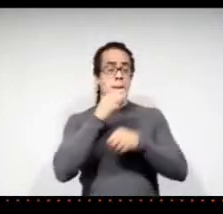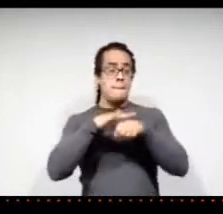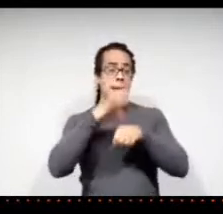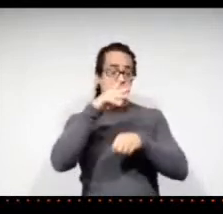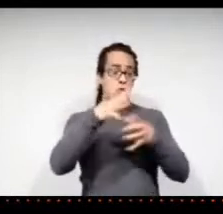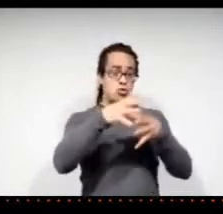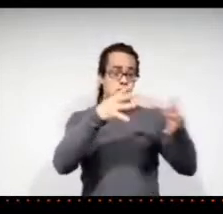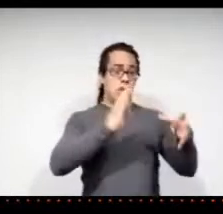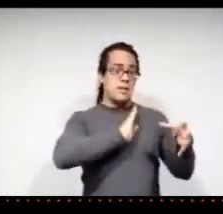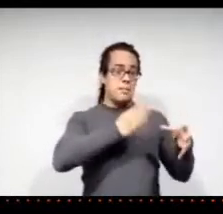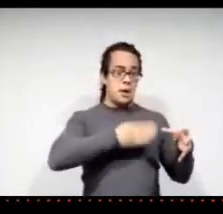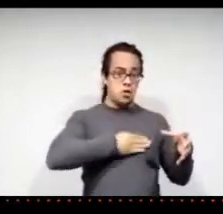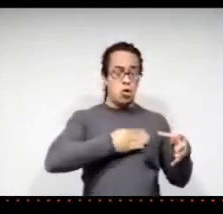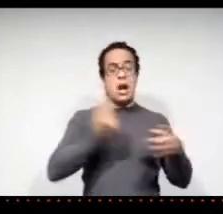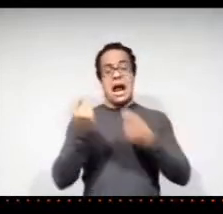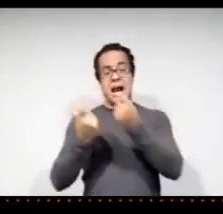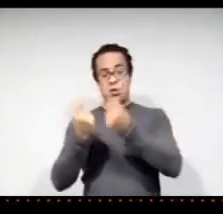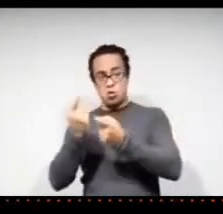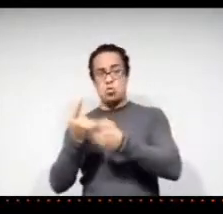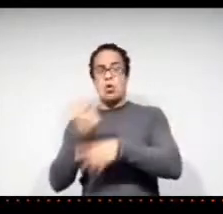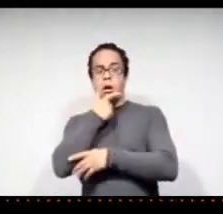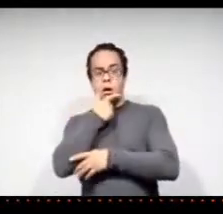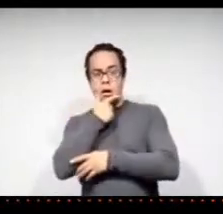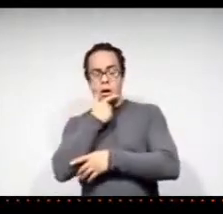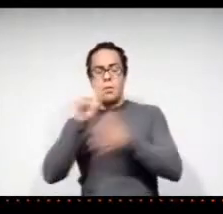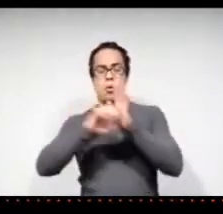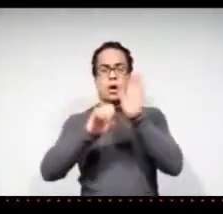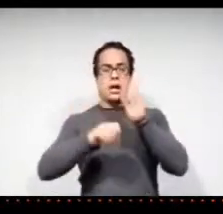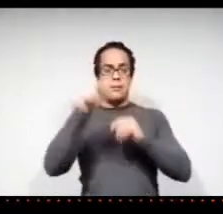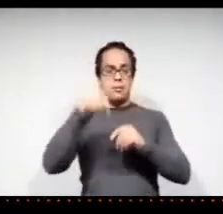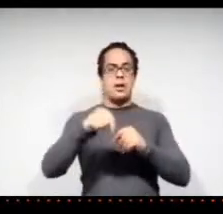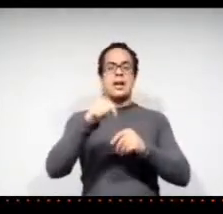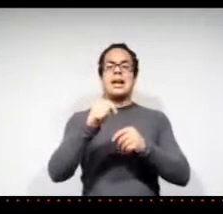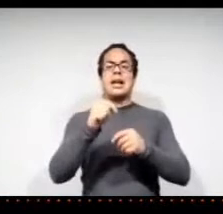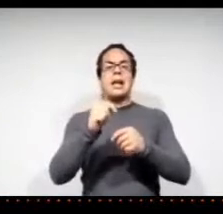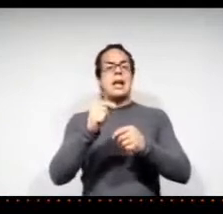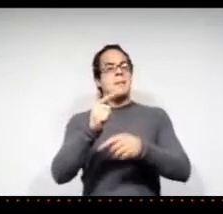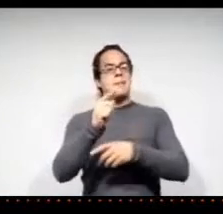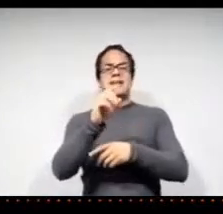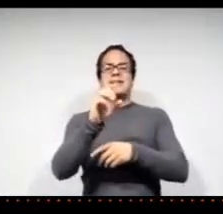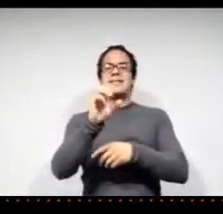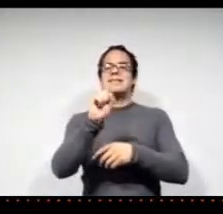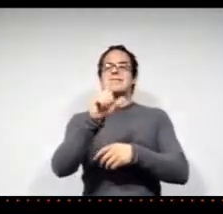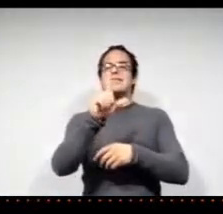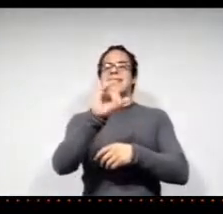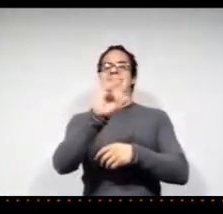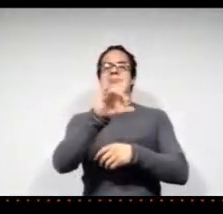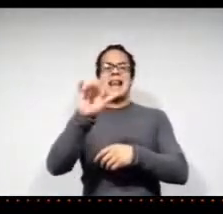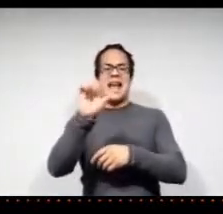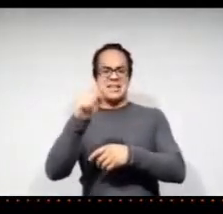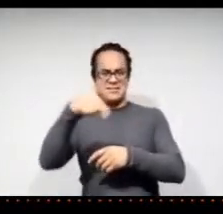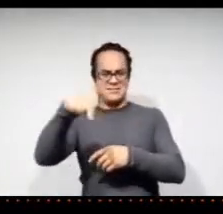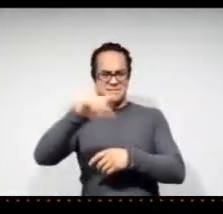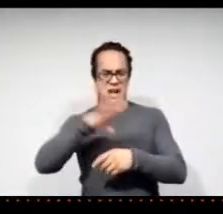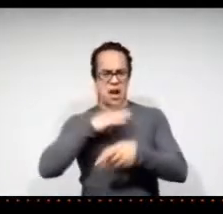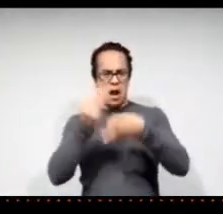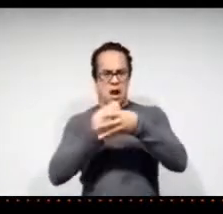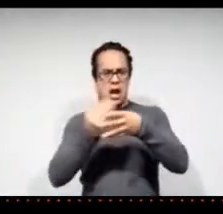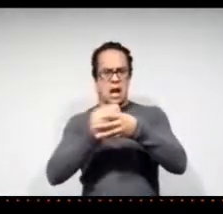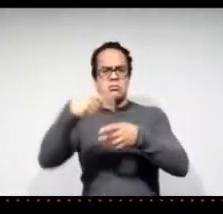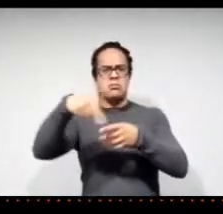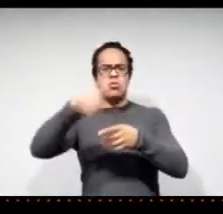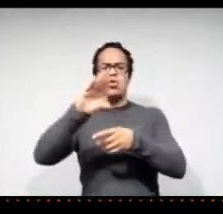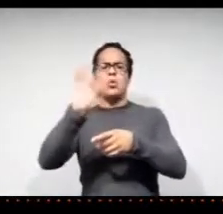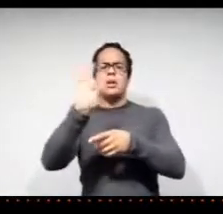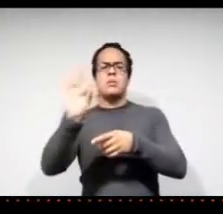algunos cursos que se imparten en inglés. En el caso particular de Boost Your Skills, yo diría que el 90% de la oferta que está en Coursera y en